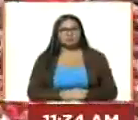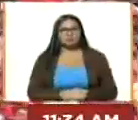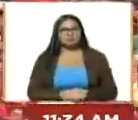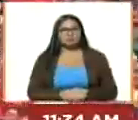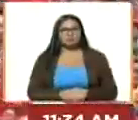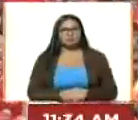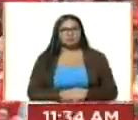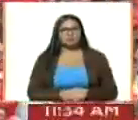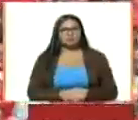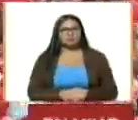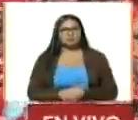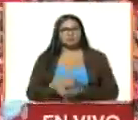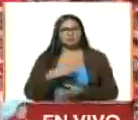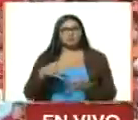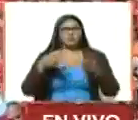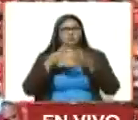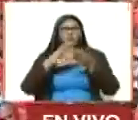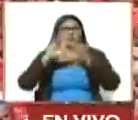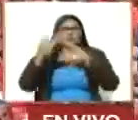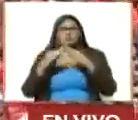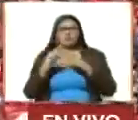Equipo de comunidad,